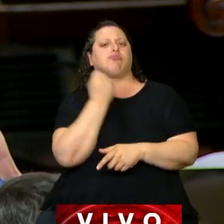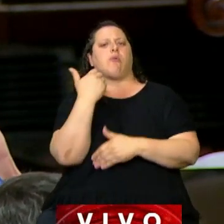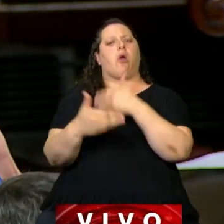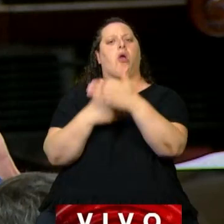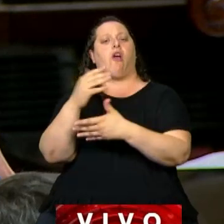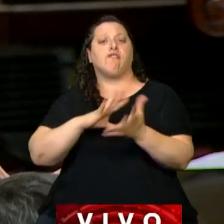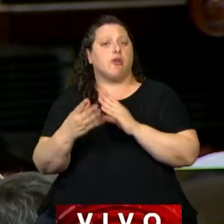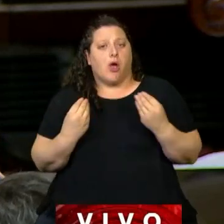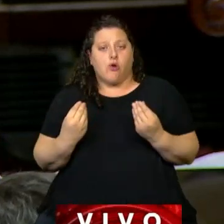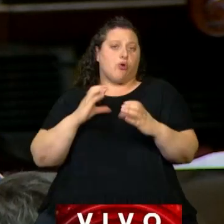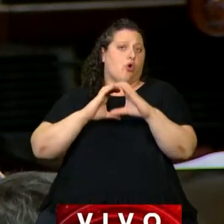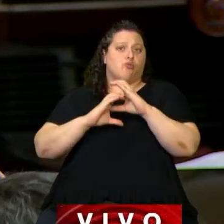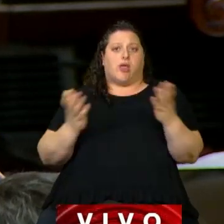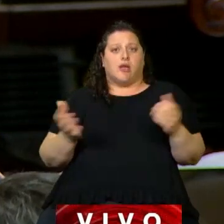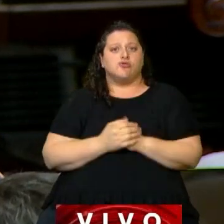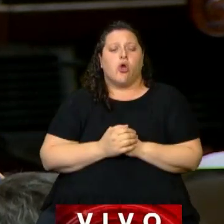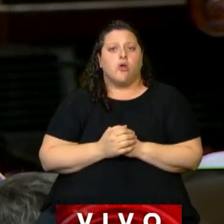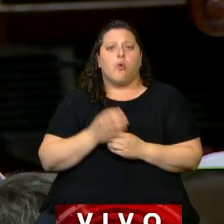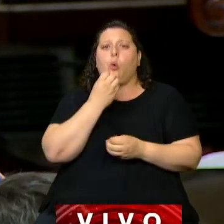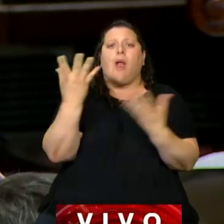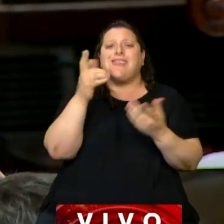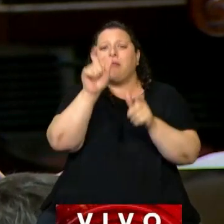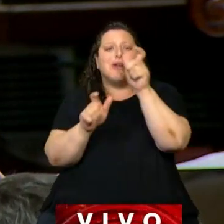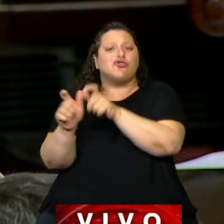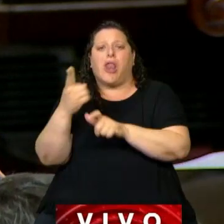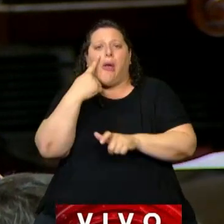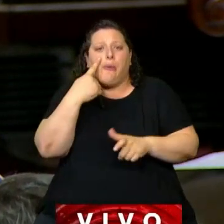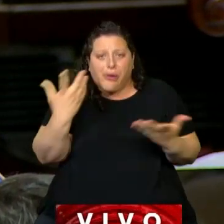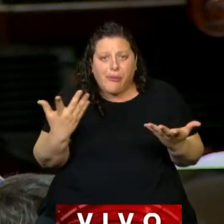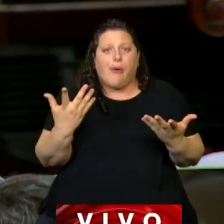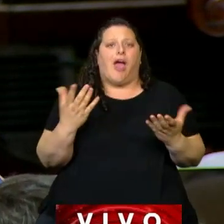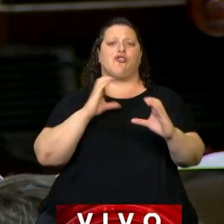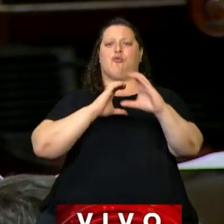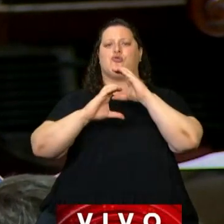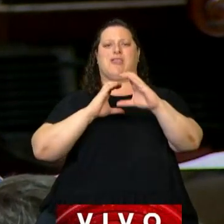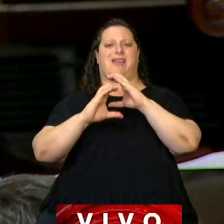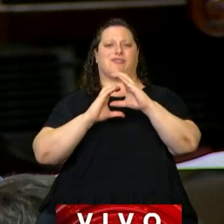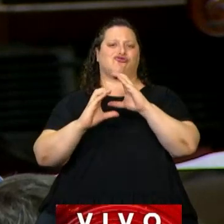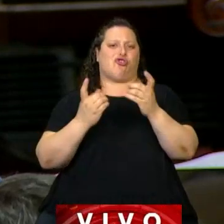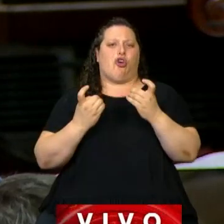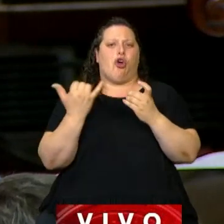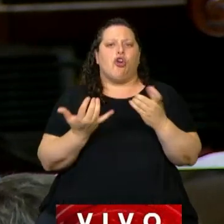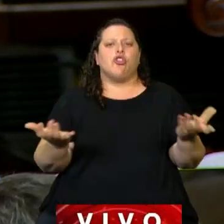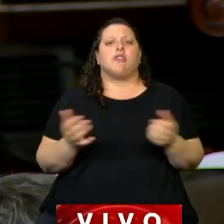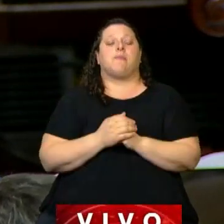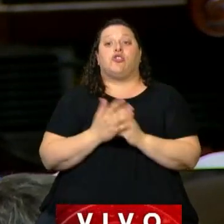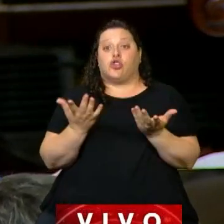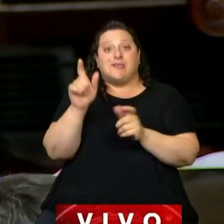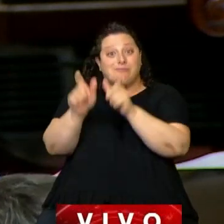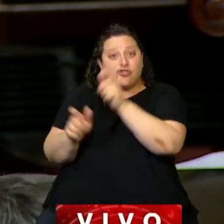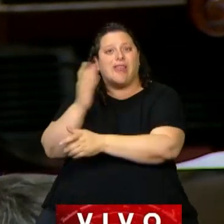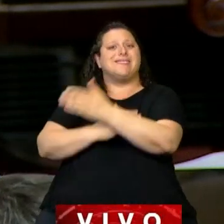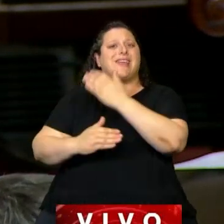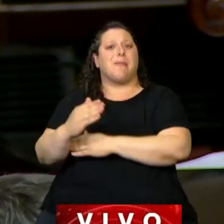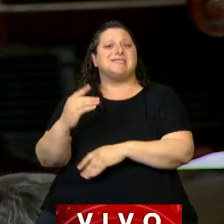comunicación, ya que todo ser vivo comunica, y dentro de las personas, aquellas con discapacidad auditiva